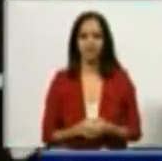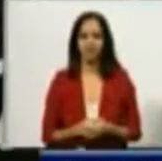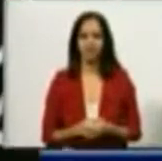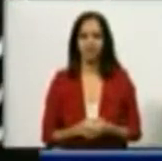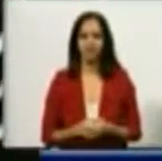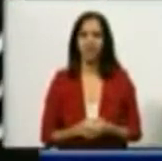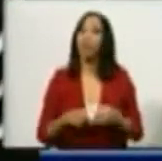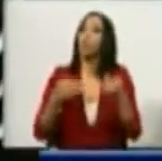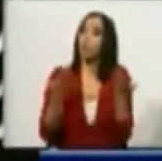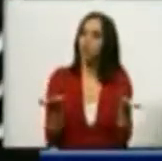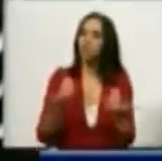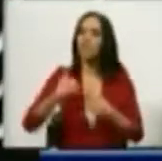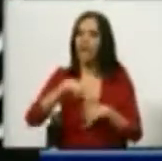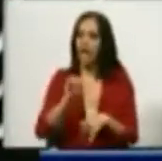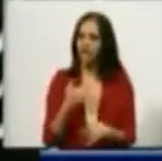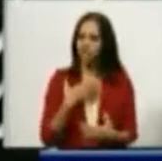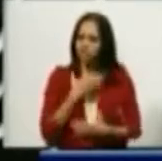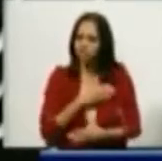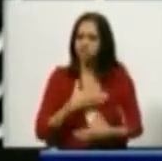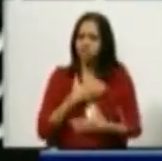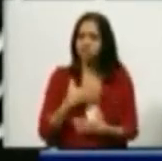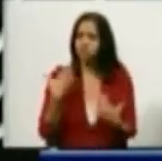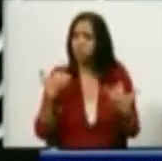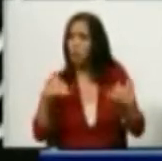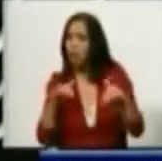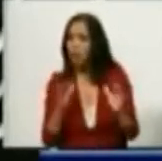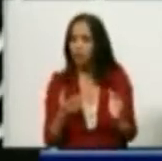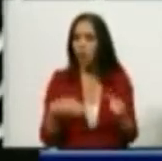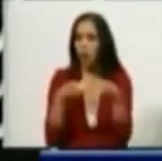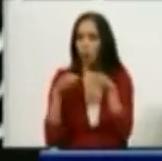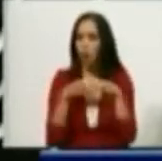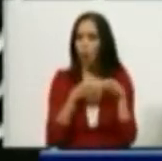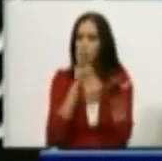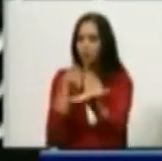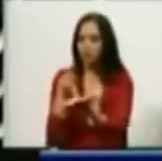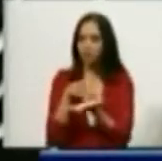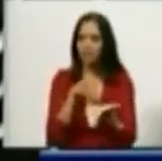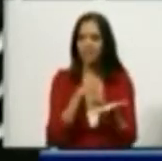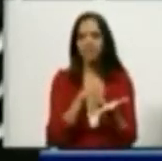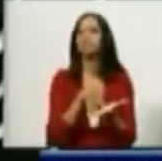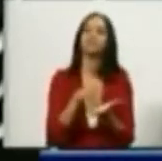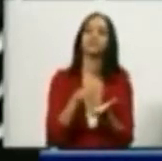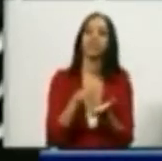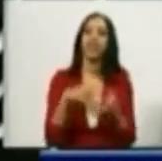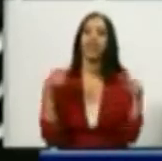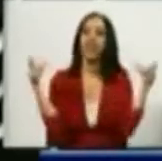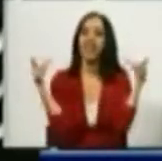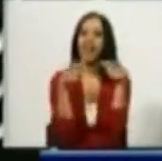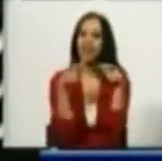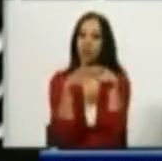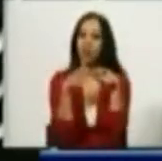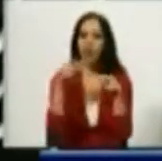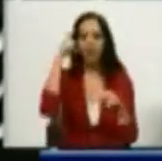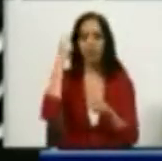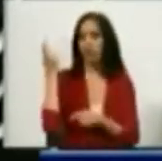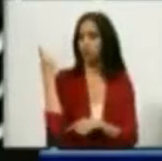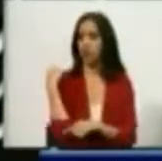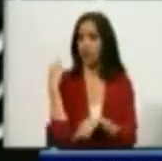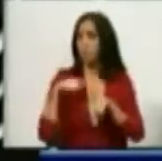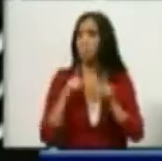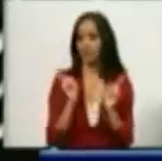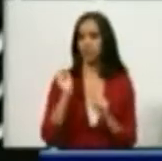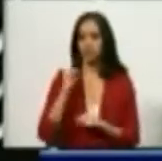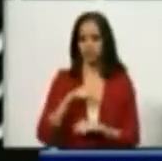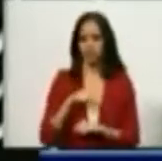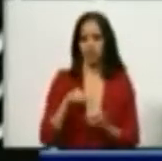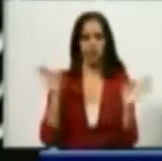por eso es que hay malestar entre diversos sectores que estuvieron presentes ahí en esa reunión del día de ayer pero eso sí